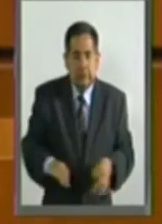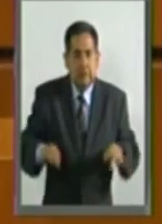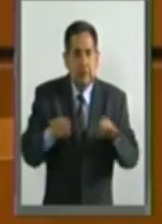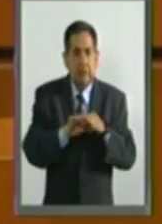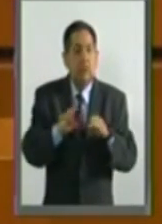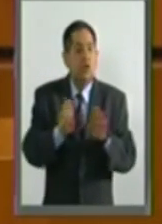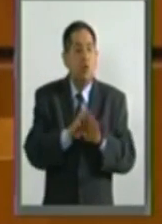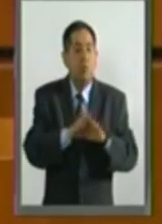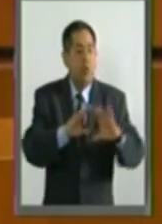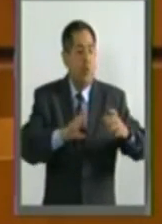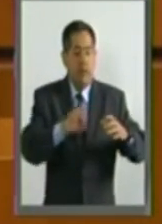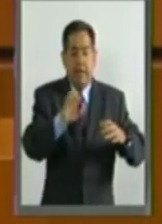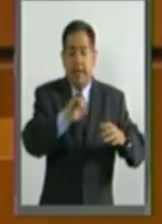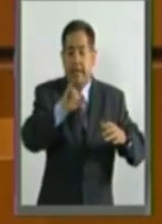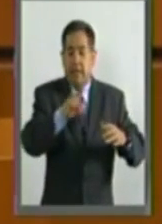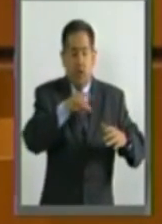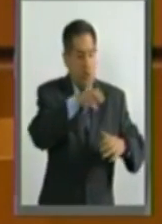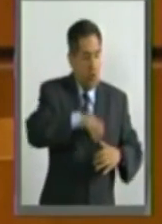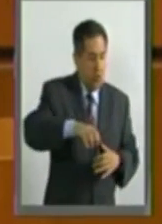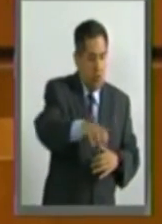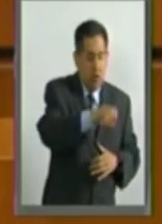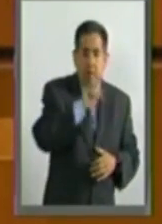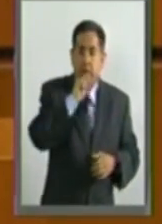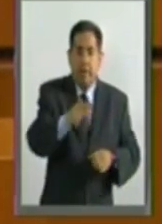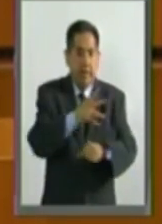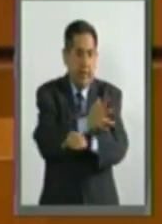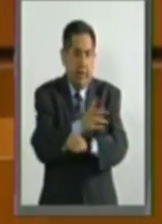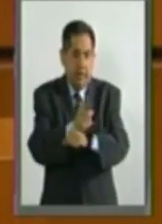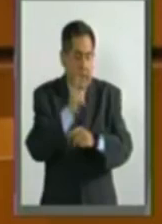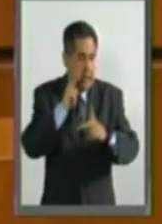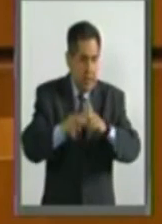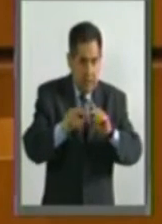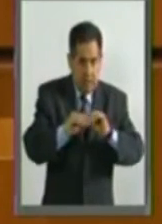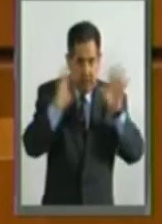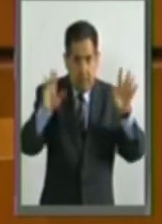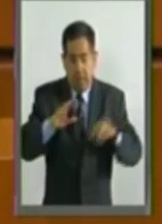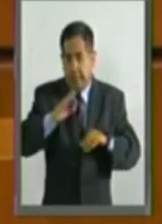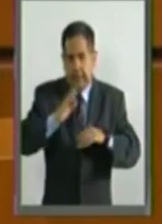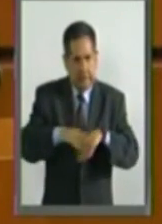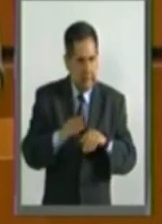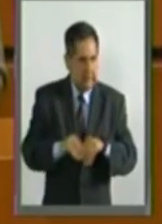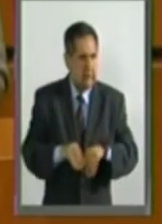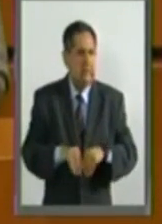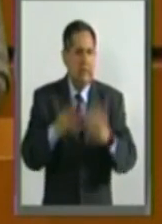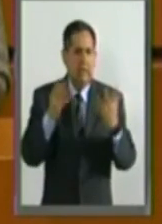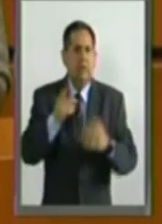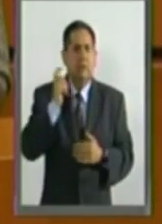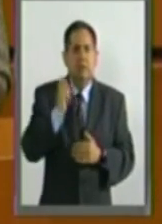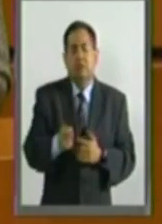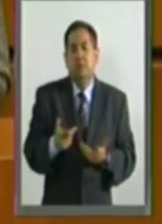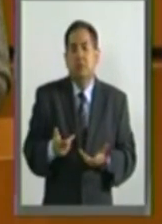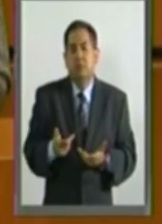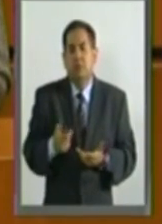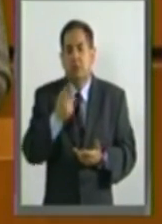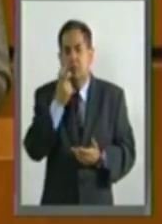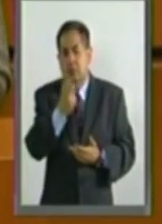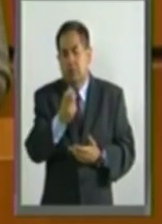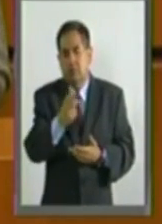los ejidos también haya la transparencia, la rendición de cuentas y